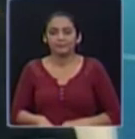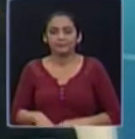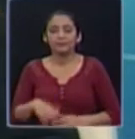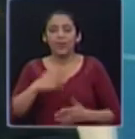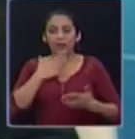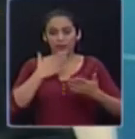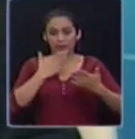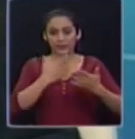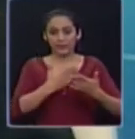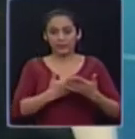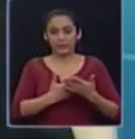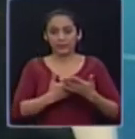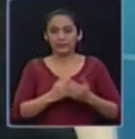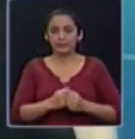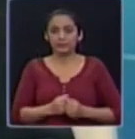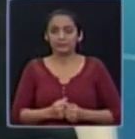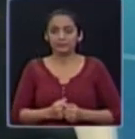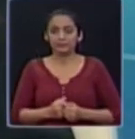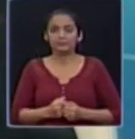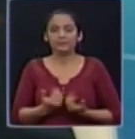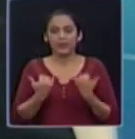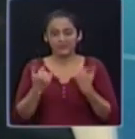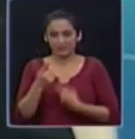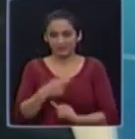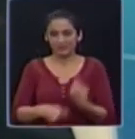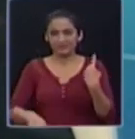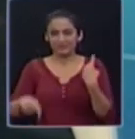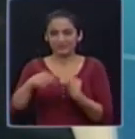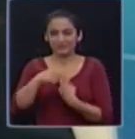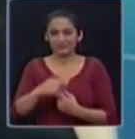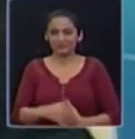El doctor Rafael Ollarte, constitucionalista. Vamos a hacer una pausa y ya volvemos con más. No se vayan.